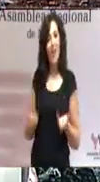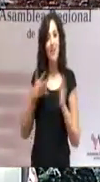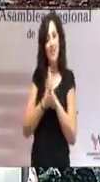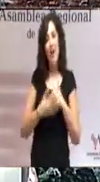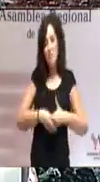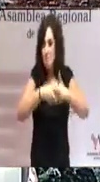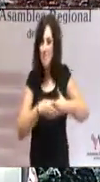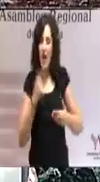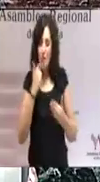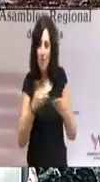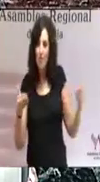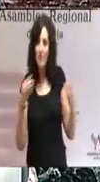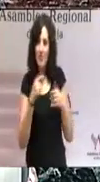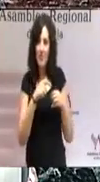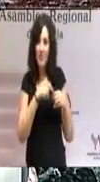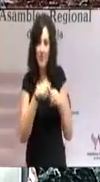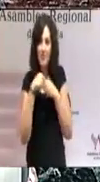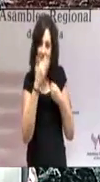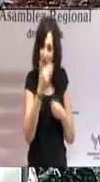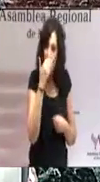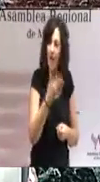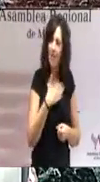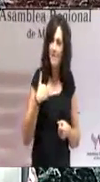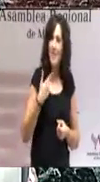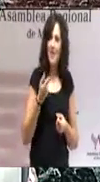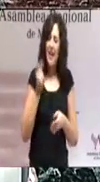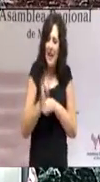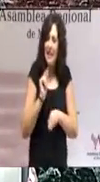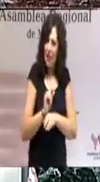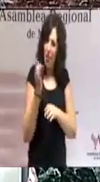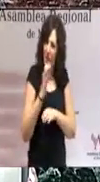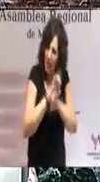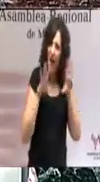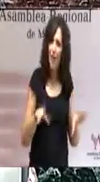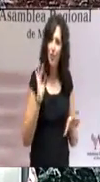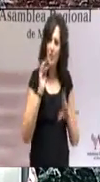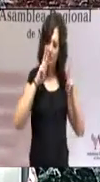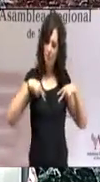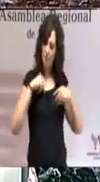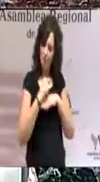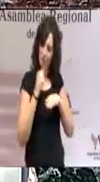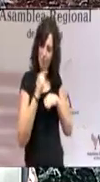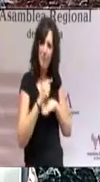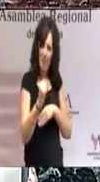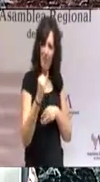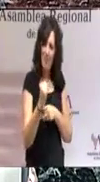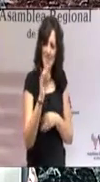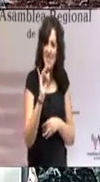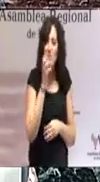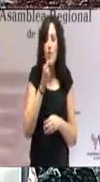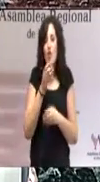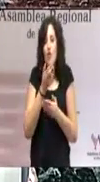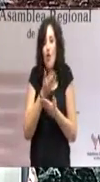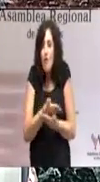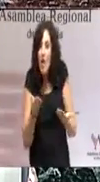sinceridad. Claro que hay que ser críticos. Nosotros somos muy autocríticos, pero queremos recuperar la confianza de una gente